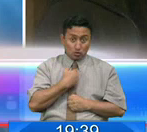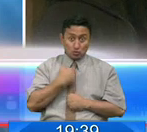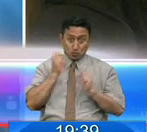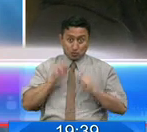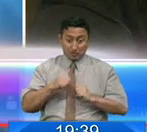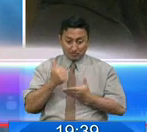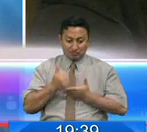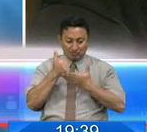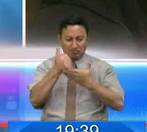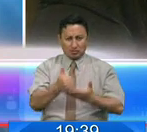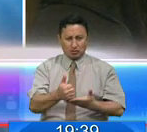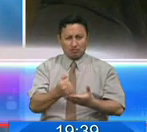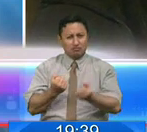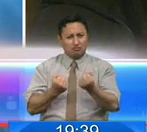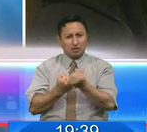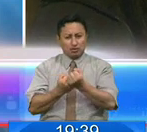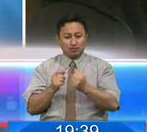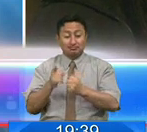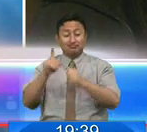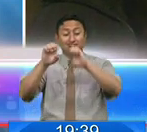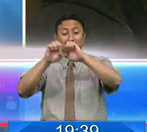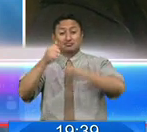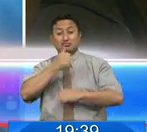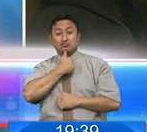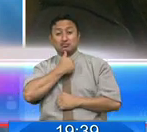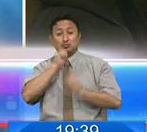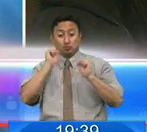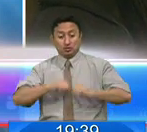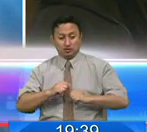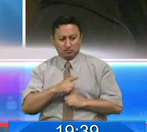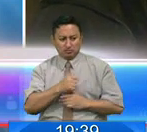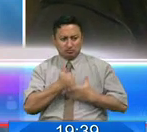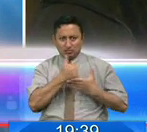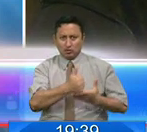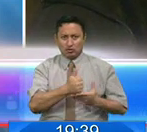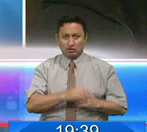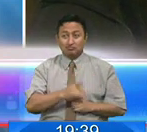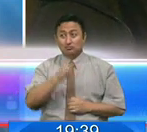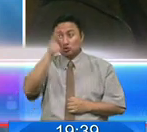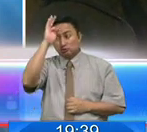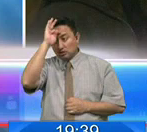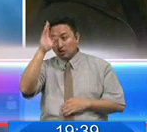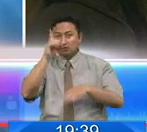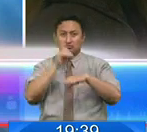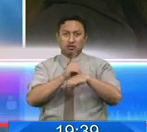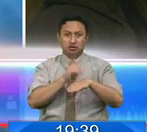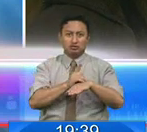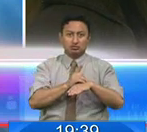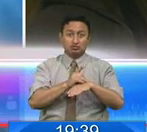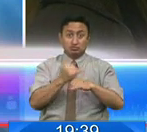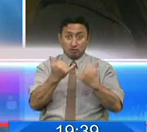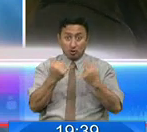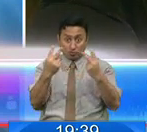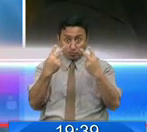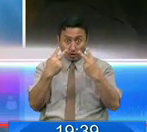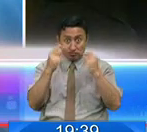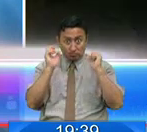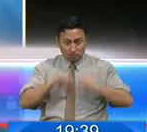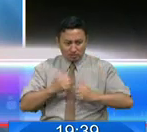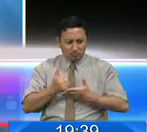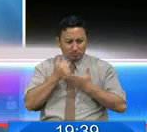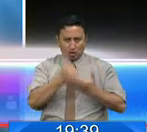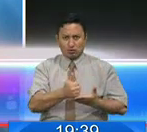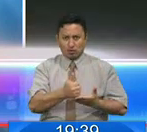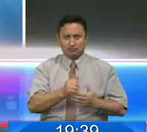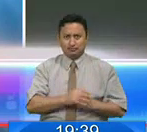podemos extender las manos y la empresa privada que podría ser mucho por ella hospitales médicos que nos están viendo podrían ser parte